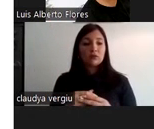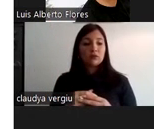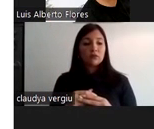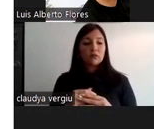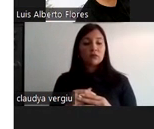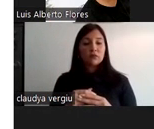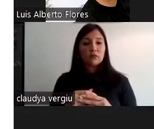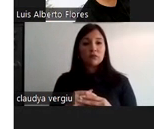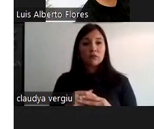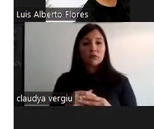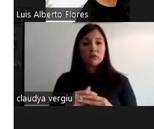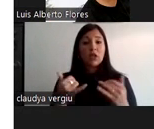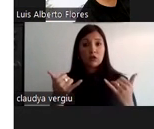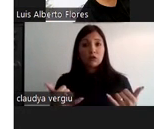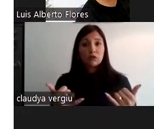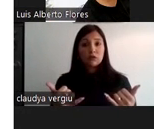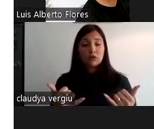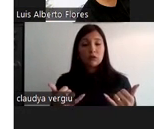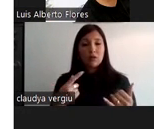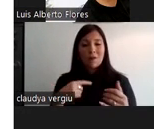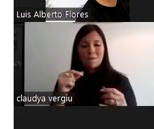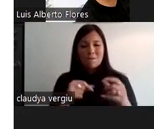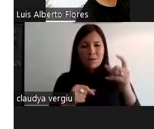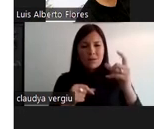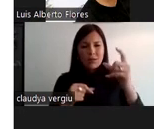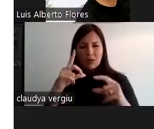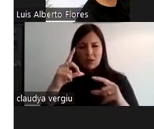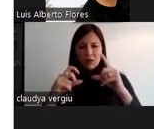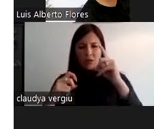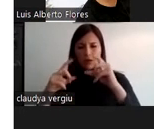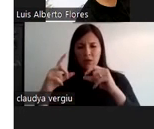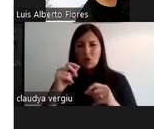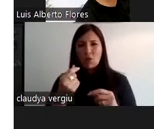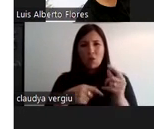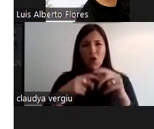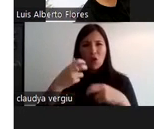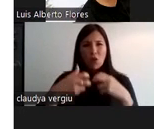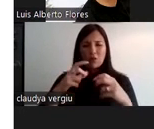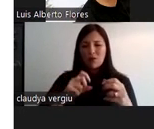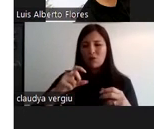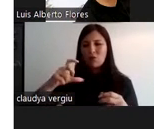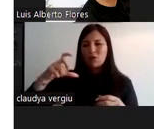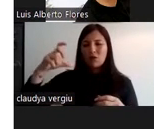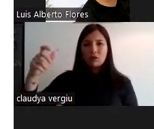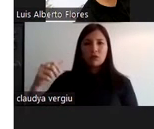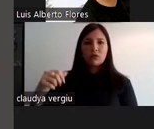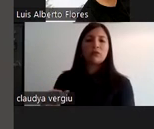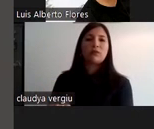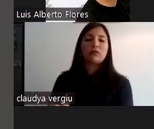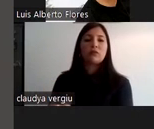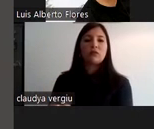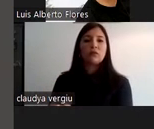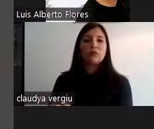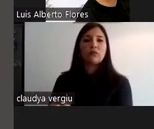punto cuatro entonces hemos estado viviendo estos problemas inflacionarios principalmente como les menciono que podría afectar a las que tienen carga